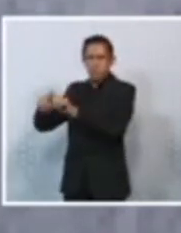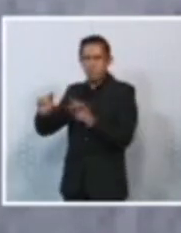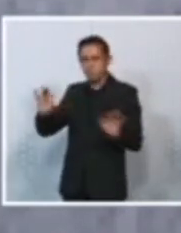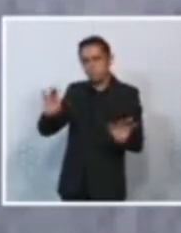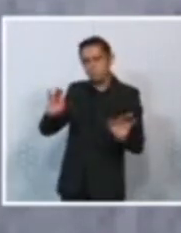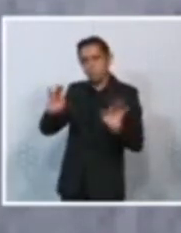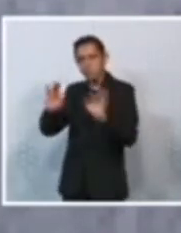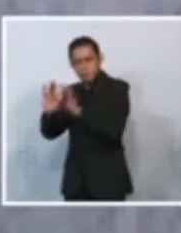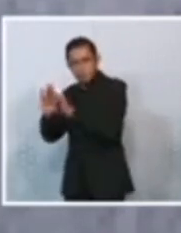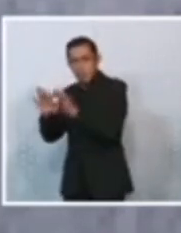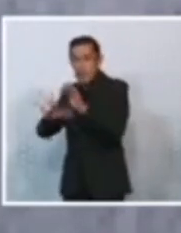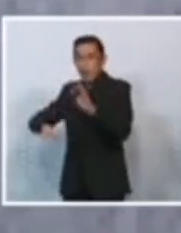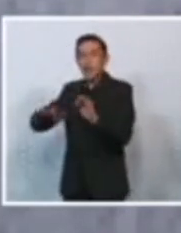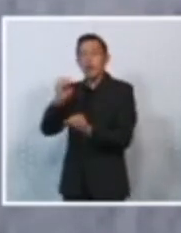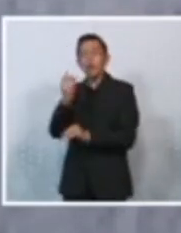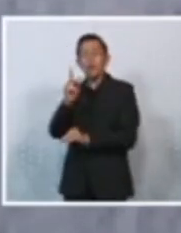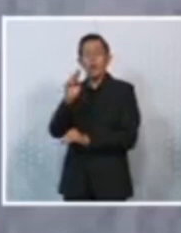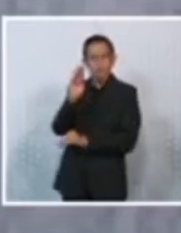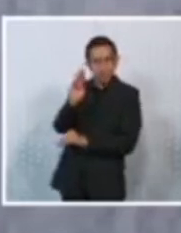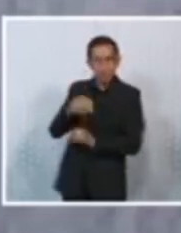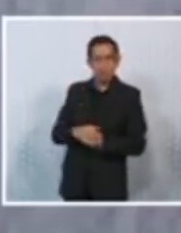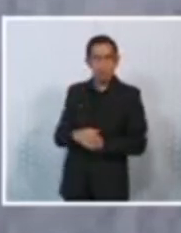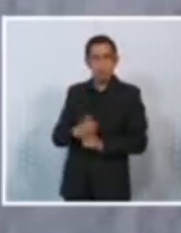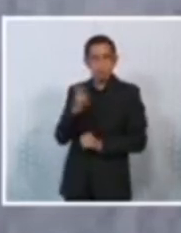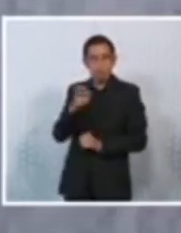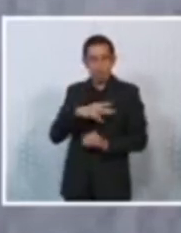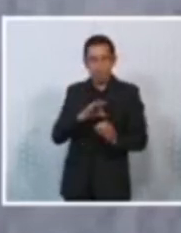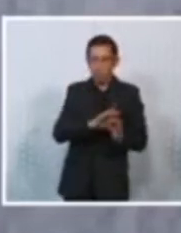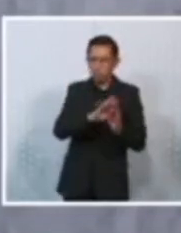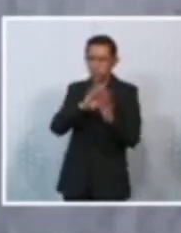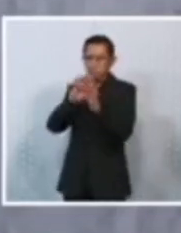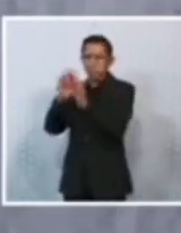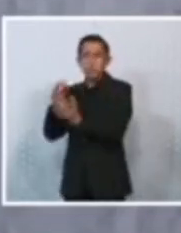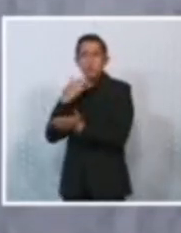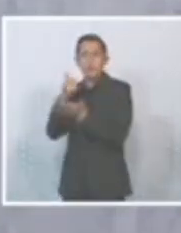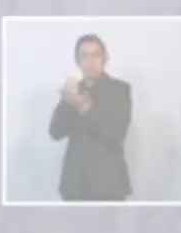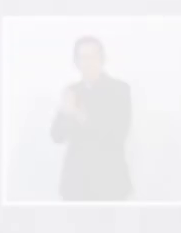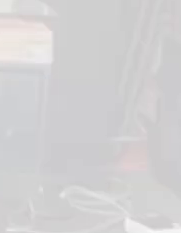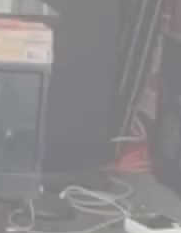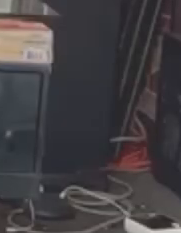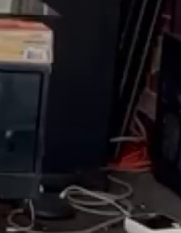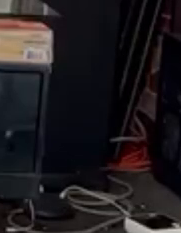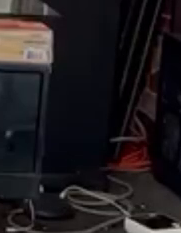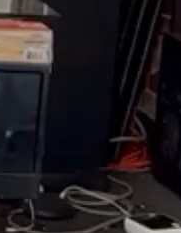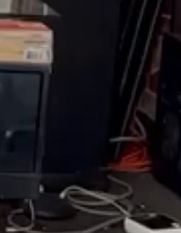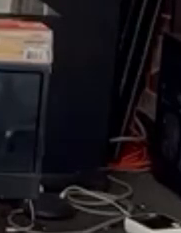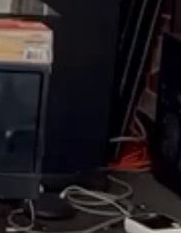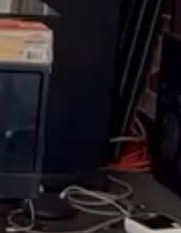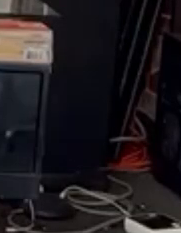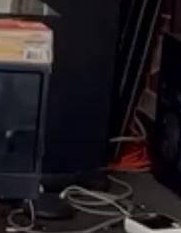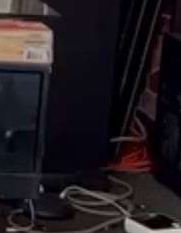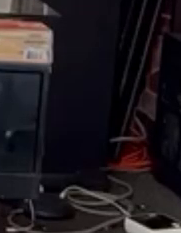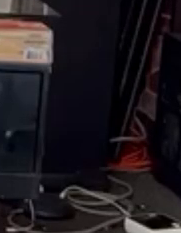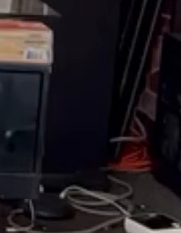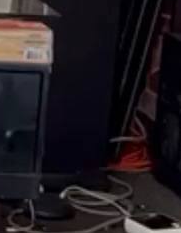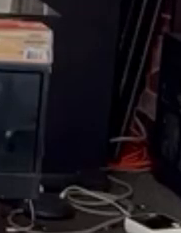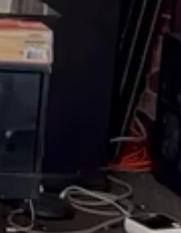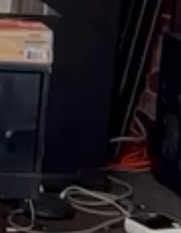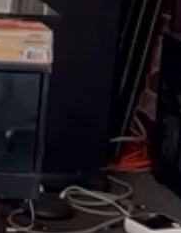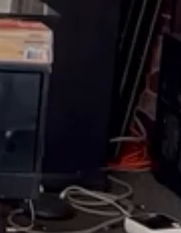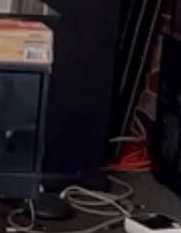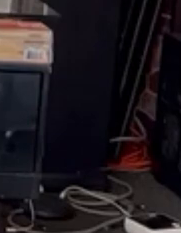le regresaremos al tope blanco las aguilas de la explanada y el festival caribeño la seguridad y la reactivación